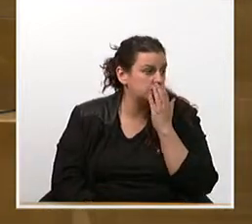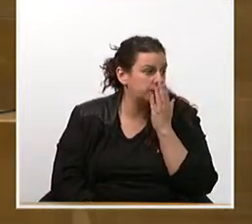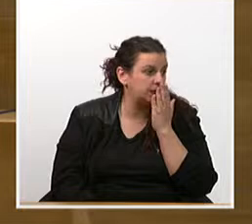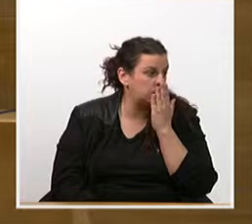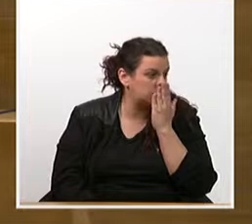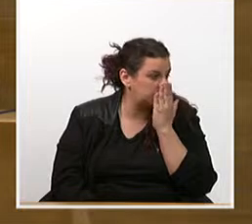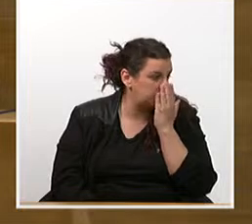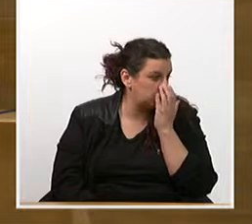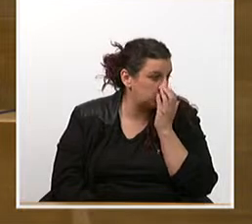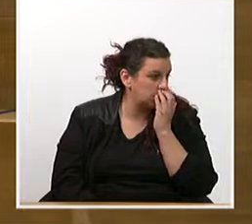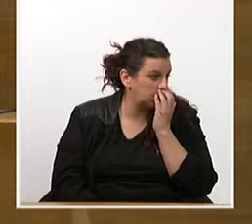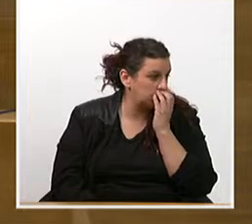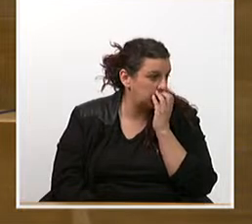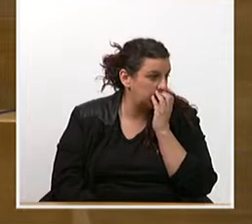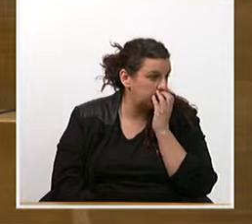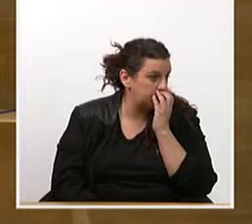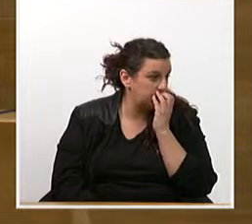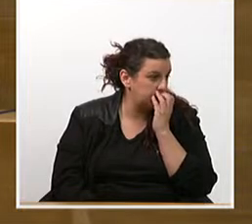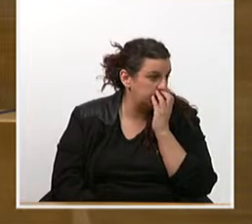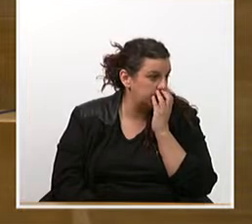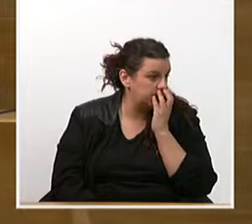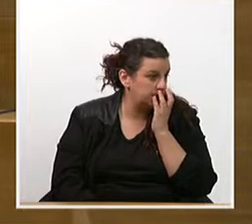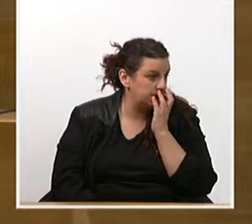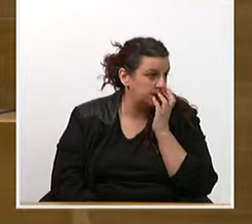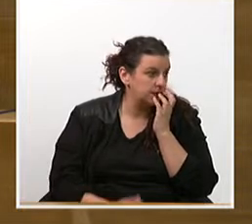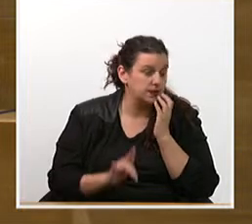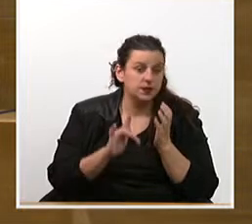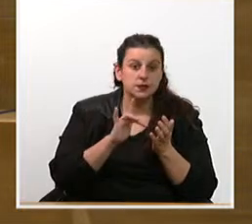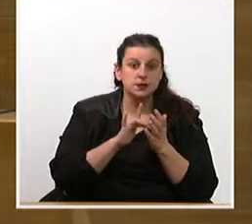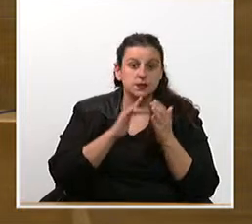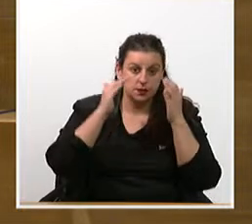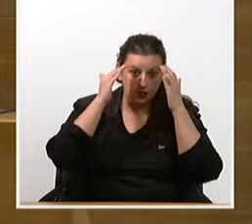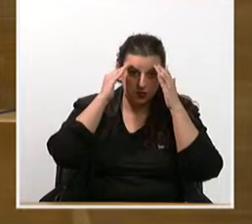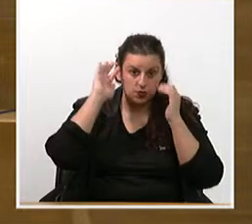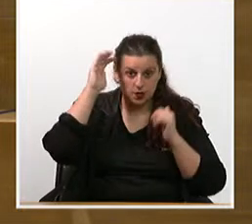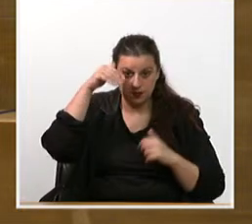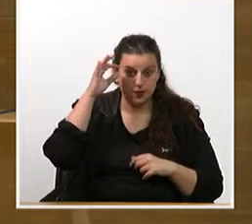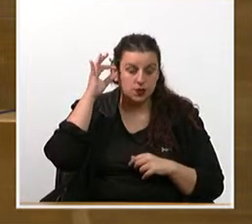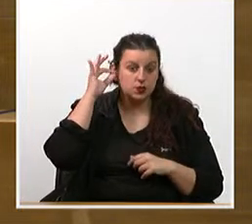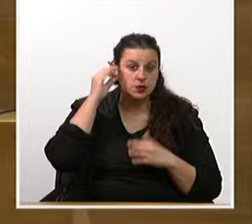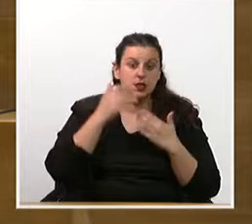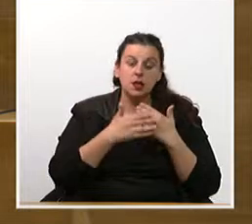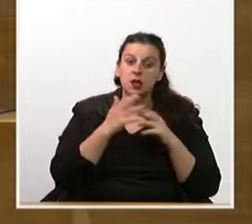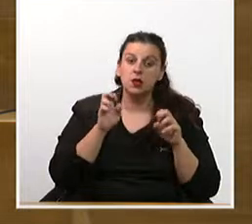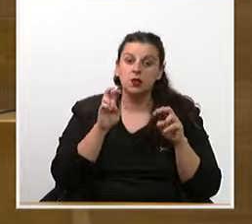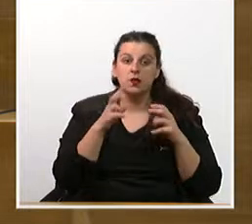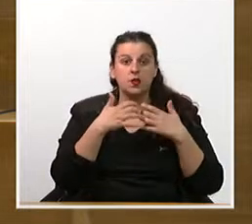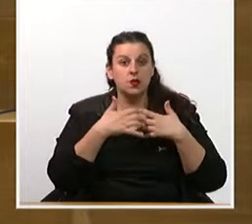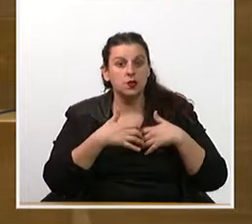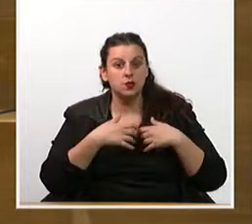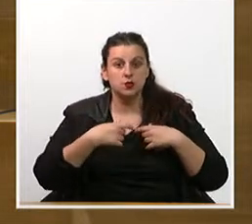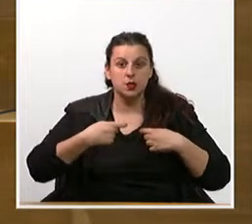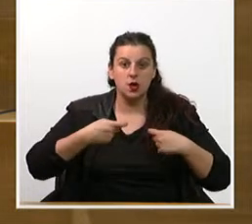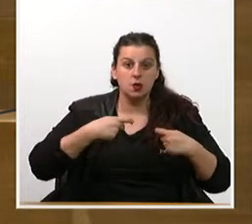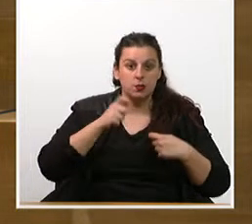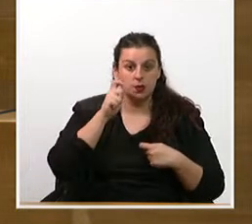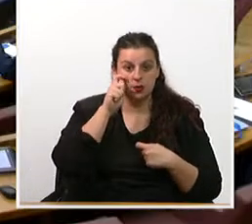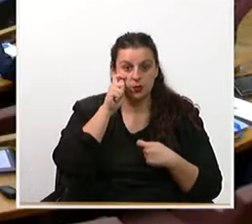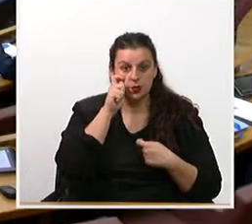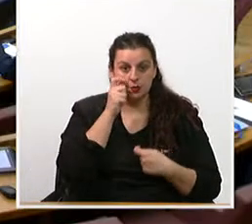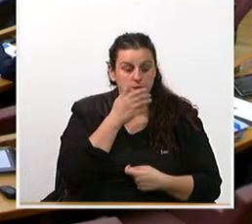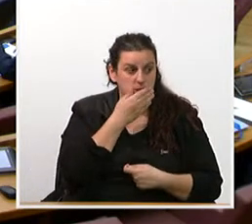gracias tiene la palabra la honorable consellera de innovación industria comercio y